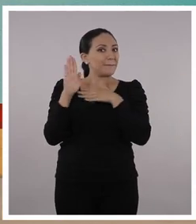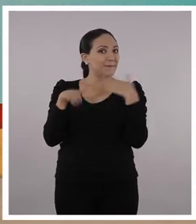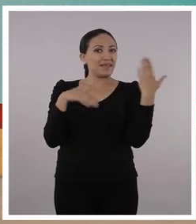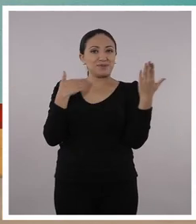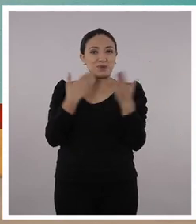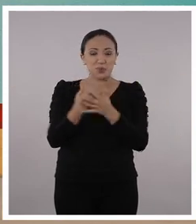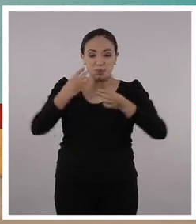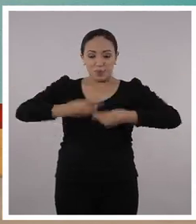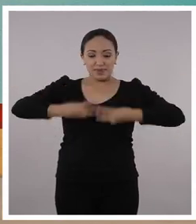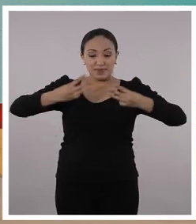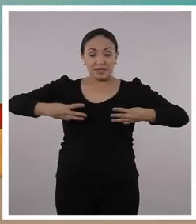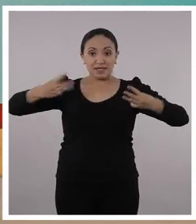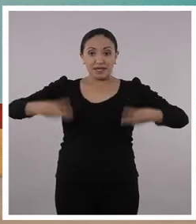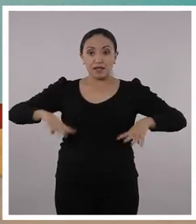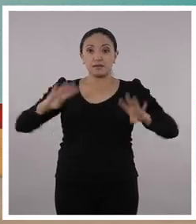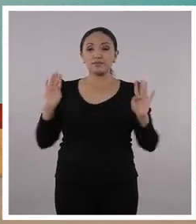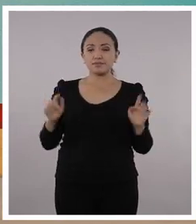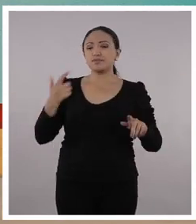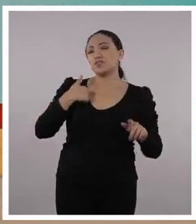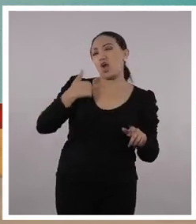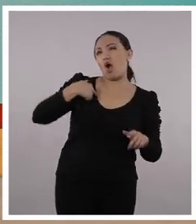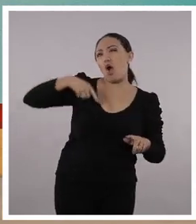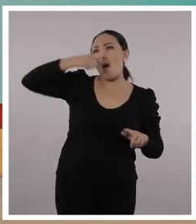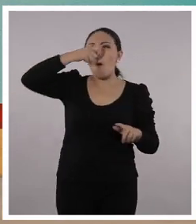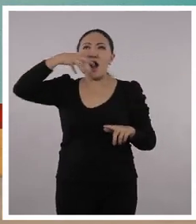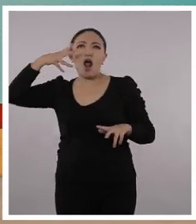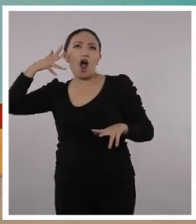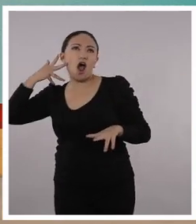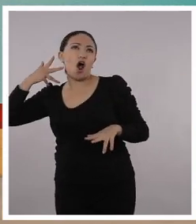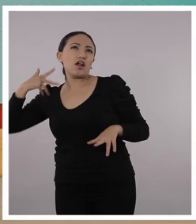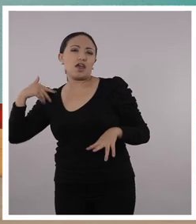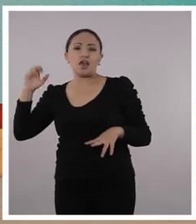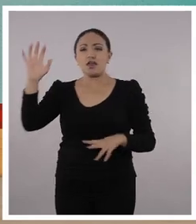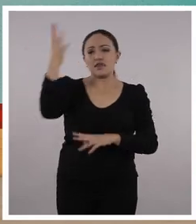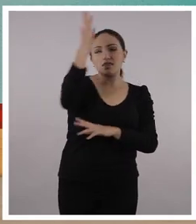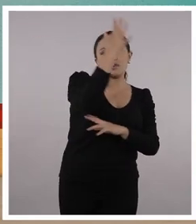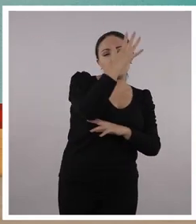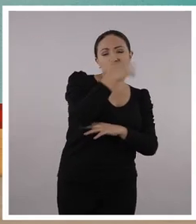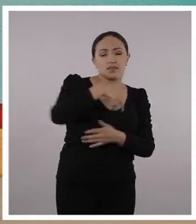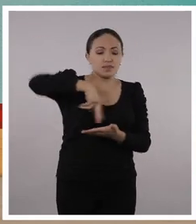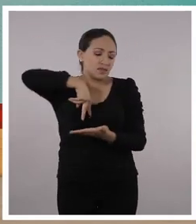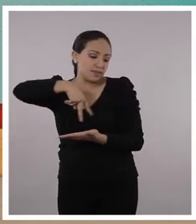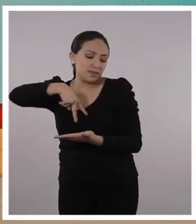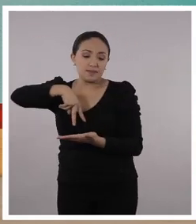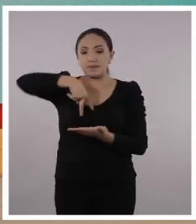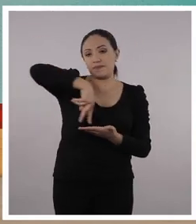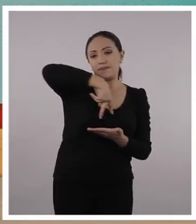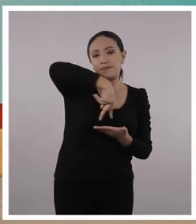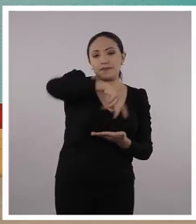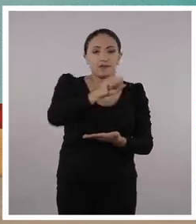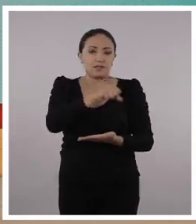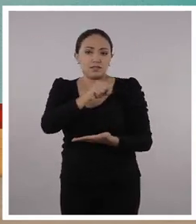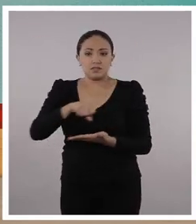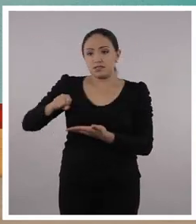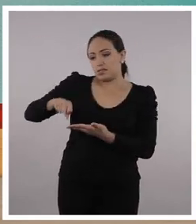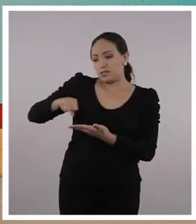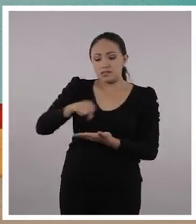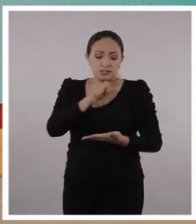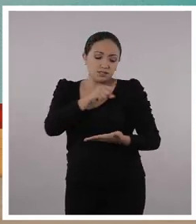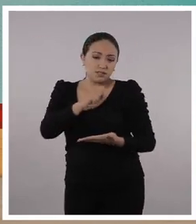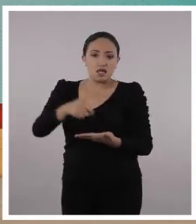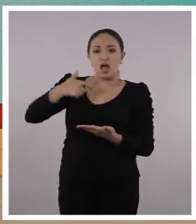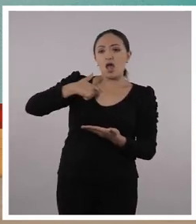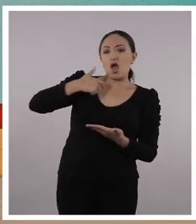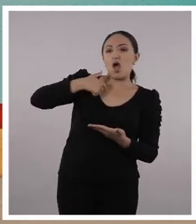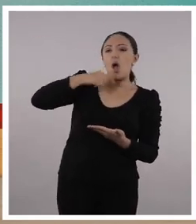hacer nuestra selva. Yo soy selva. Chi-chi-chi-chi. Chi-chi-chi-chi.